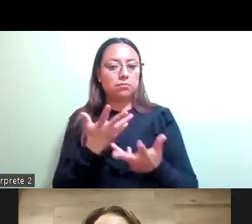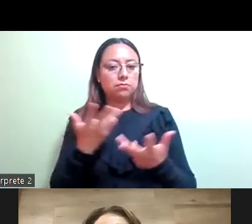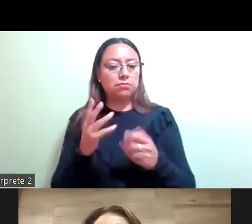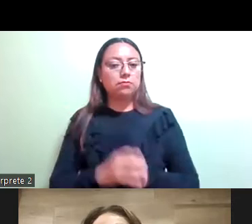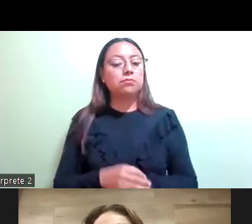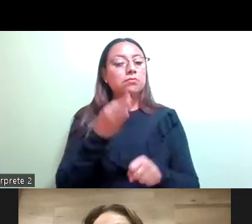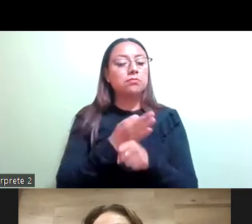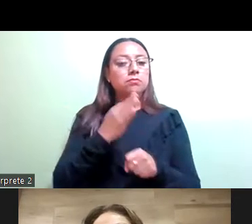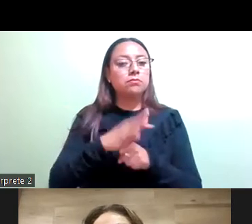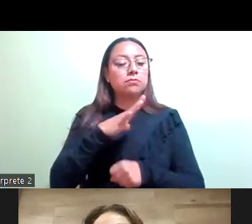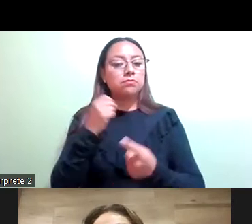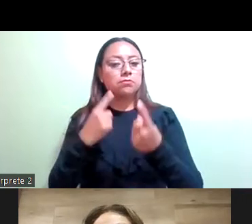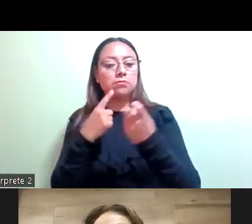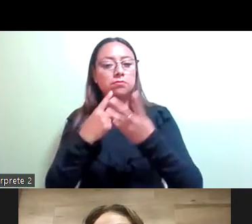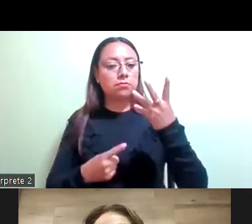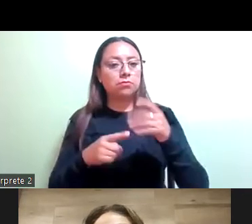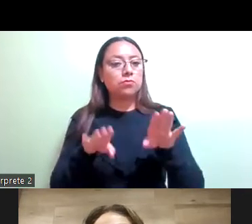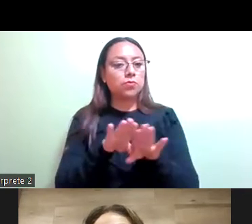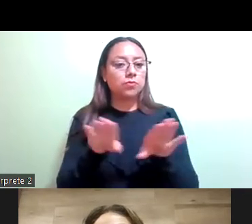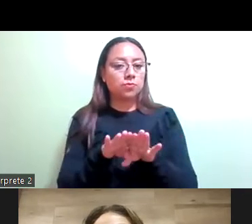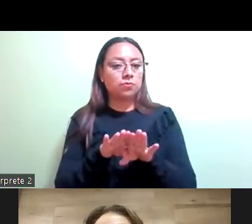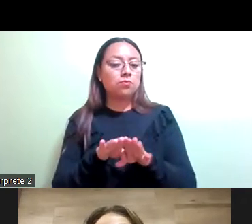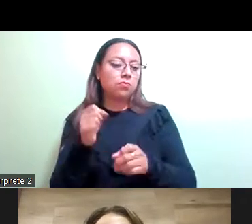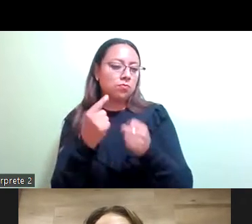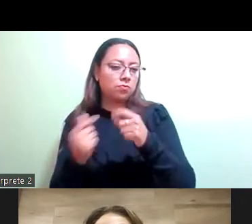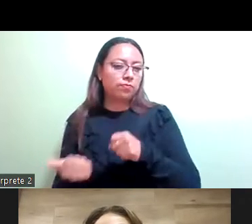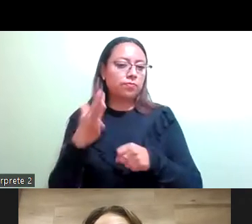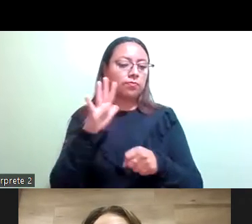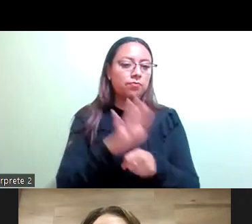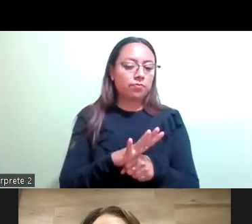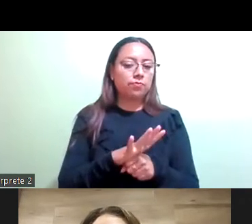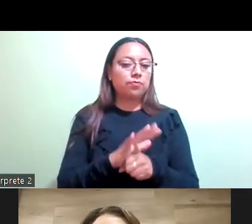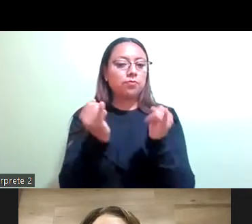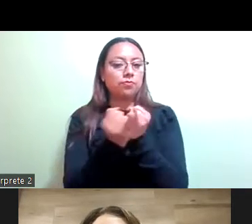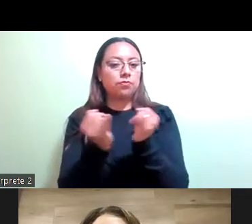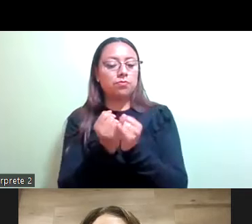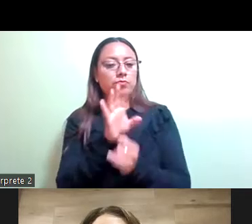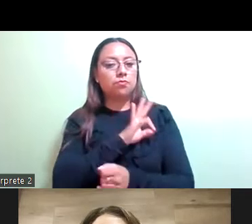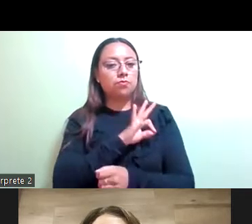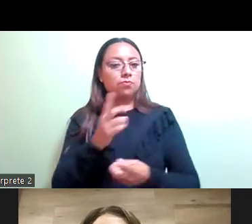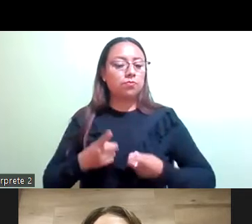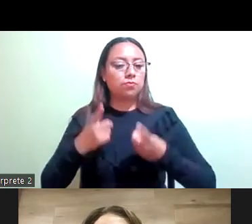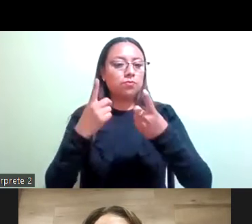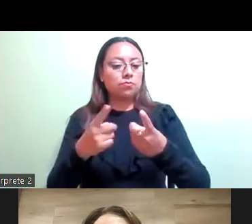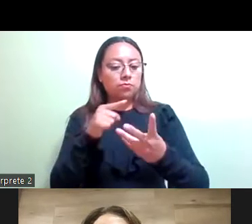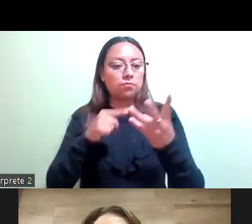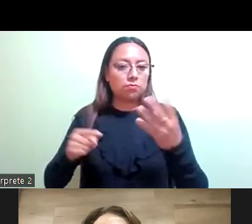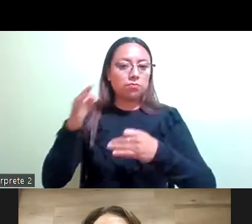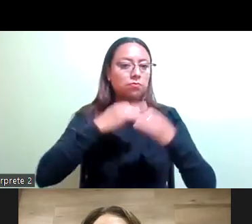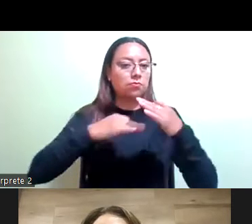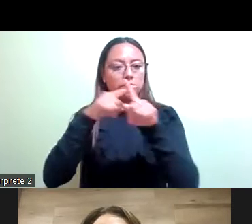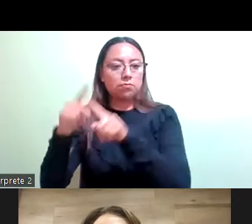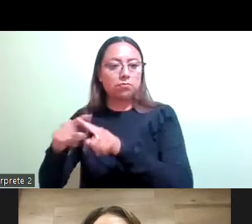normativos consideran como principio a la simplificación administrativa e incluso se brinda un panorama de casos en los cuales ya